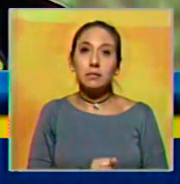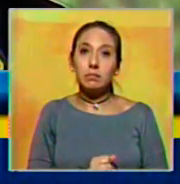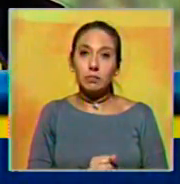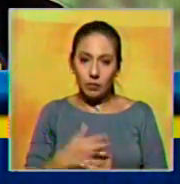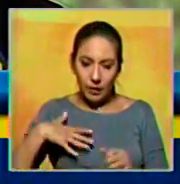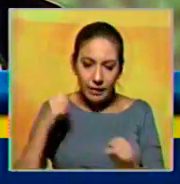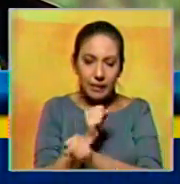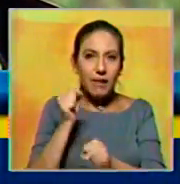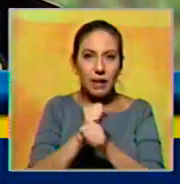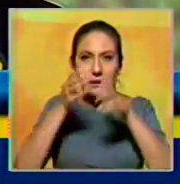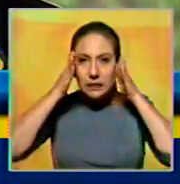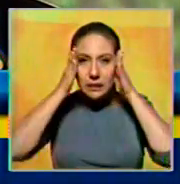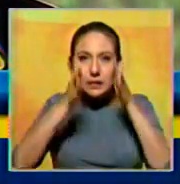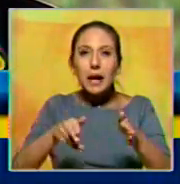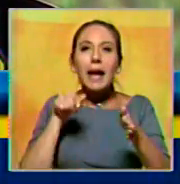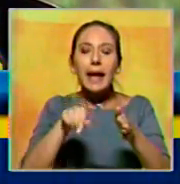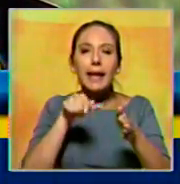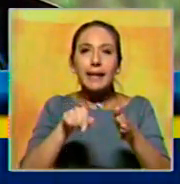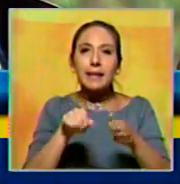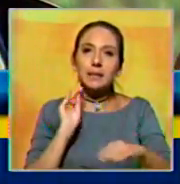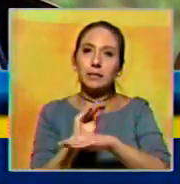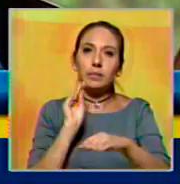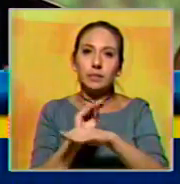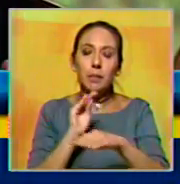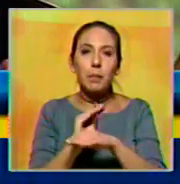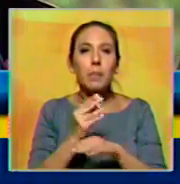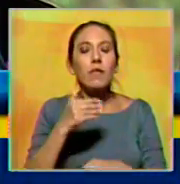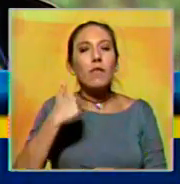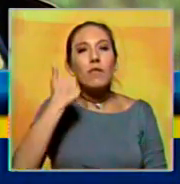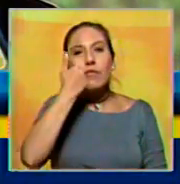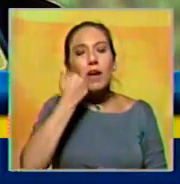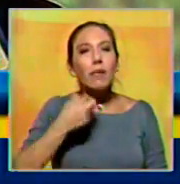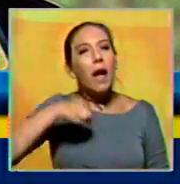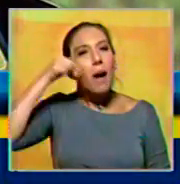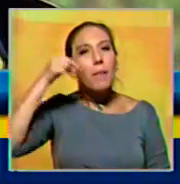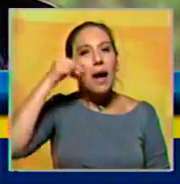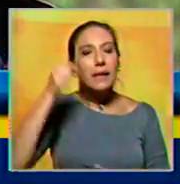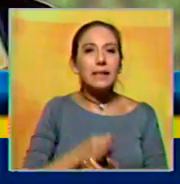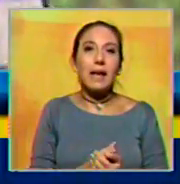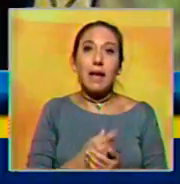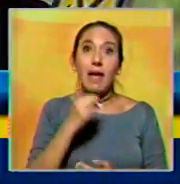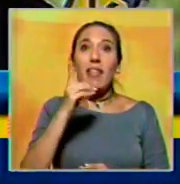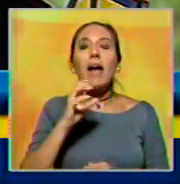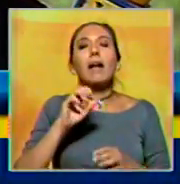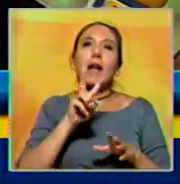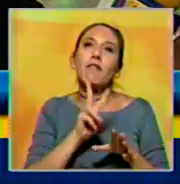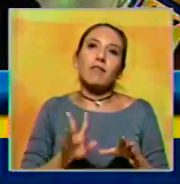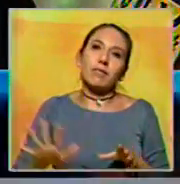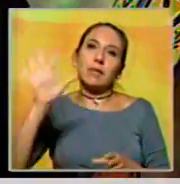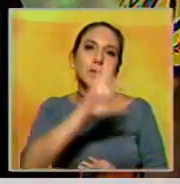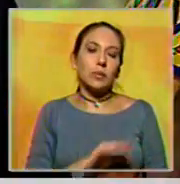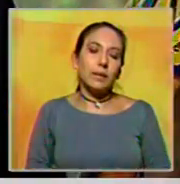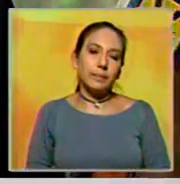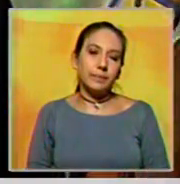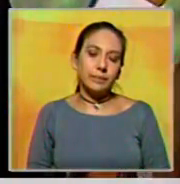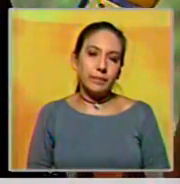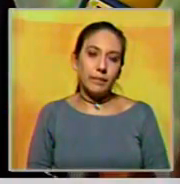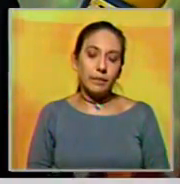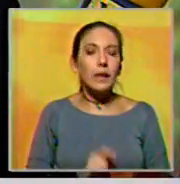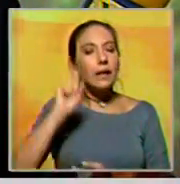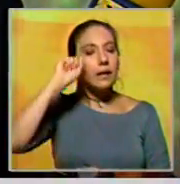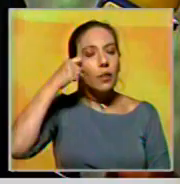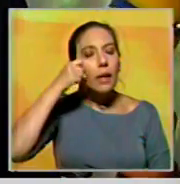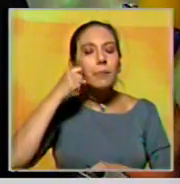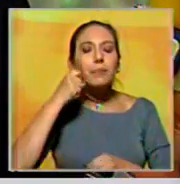a trabajar más en el tratamiento de la malaria y el dengue a nivel nacional. Vamos a recordar entonces las medidas de